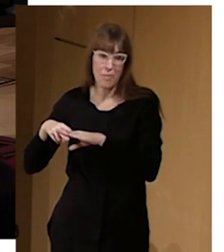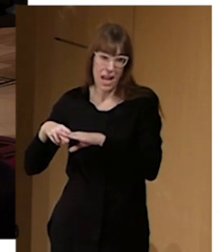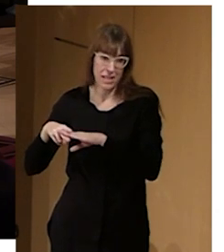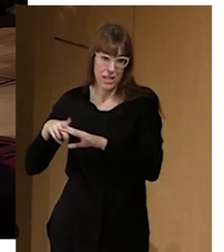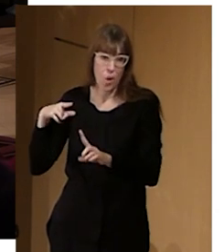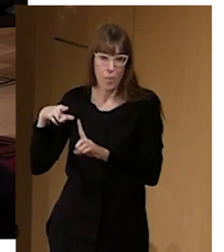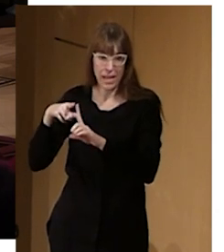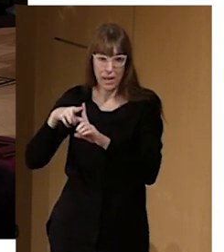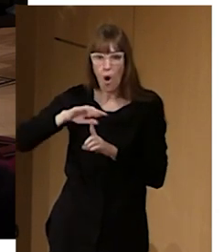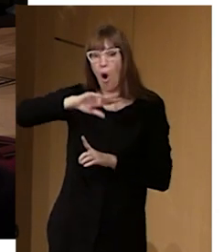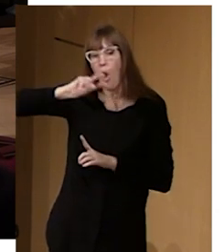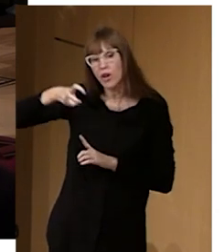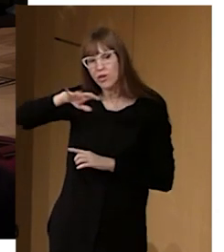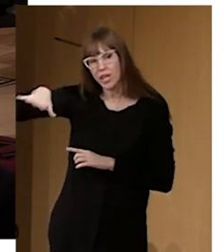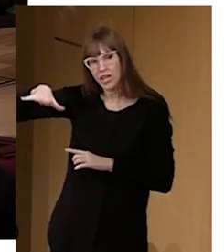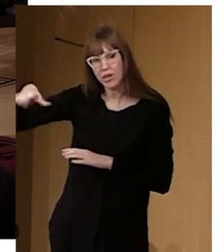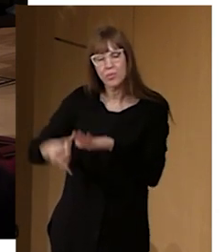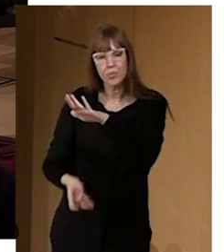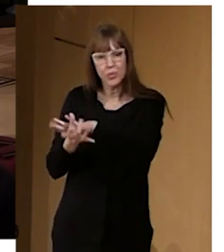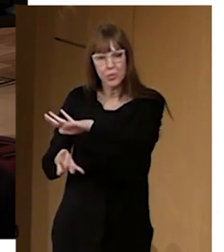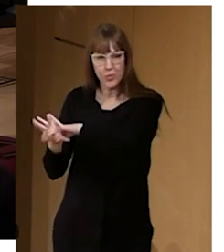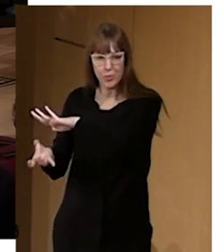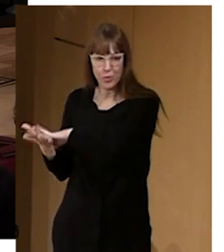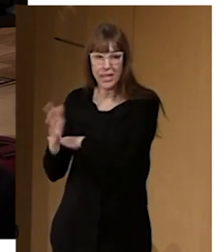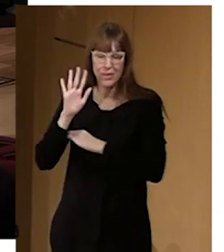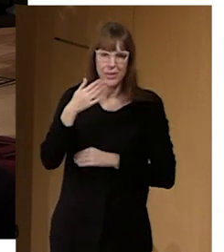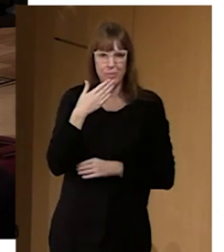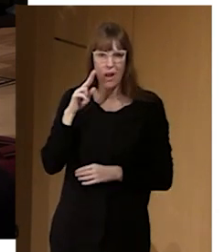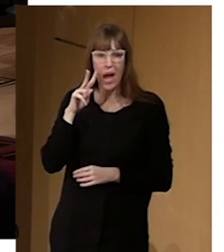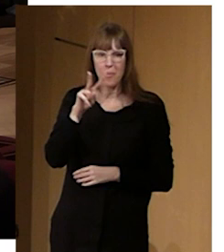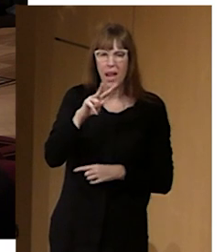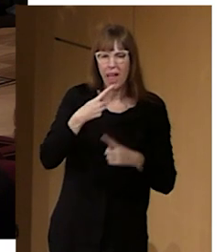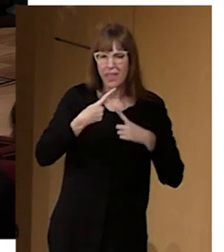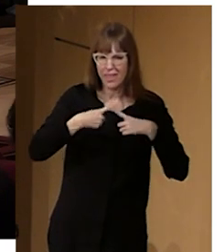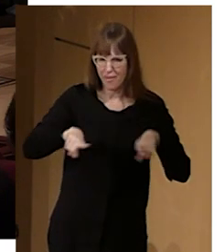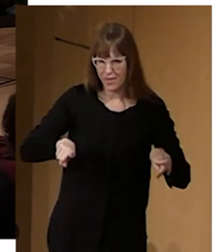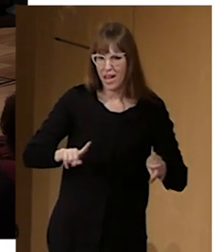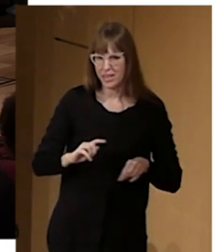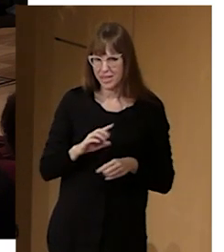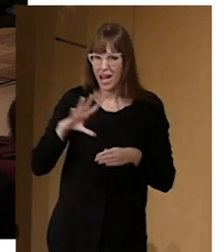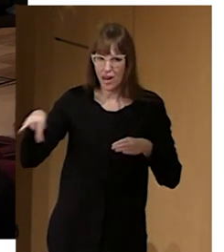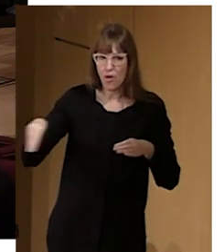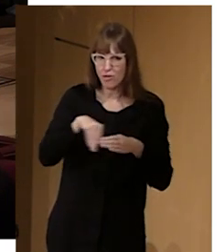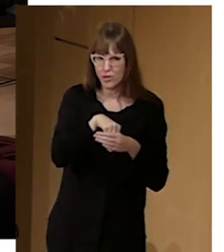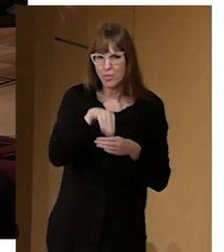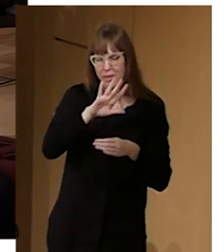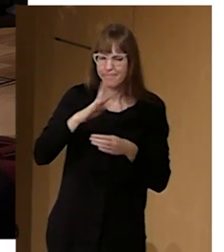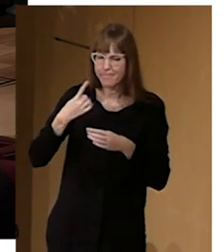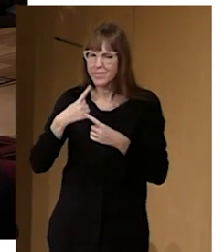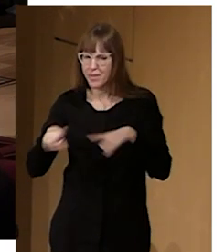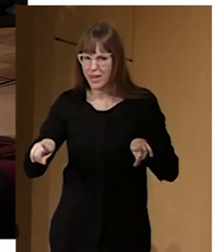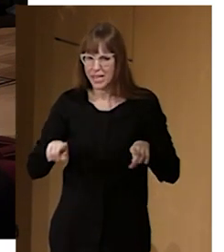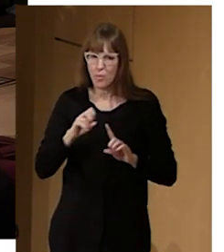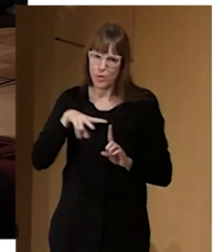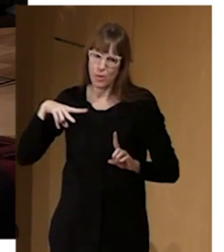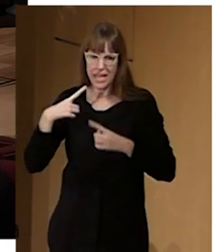una es una mirada un poco diferente a cómo se hace la inclusión que normalmente y nosotros lo hemos hecho muchas veces así es